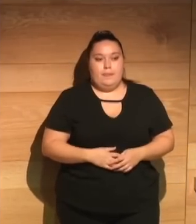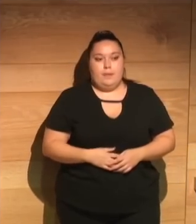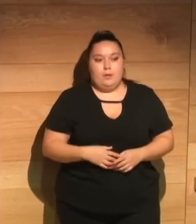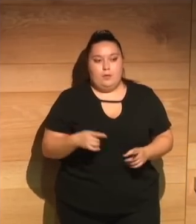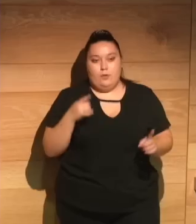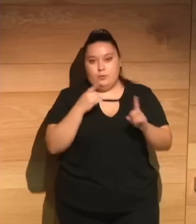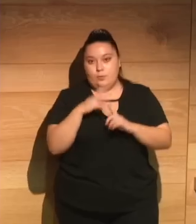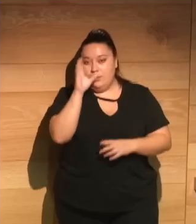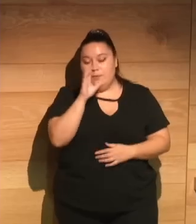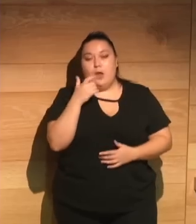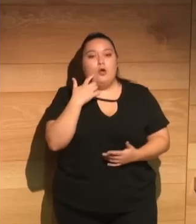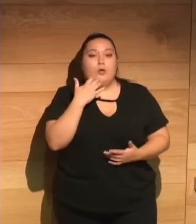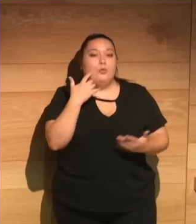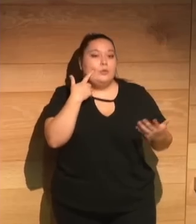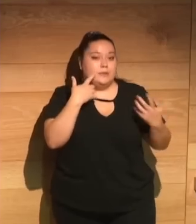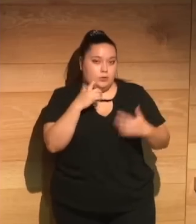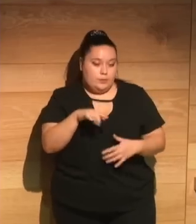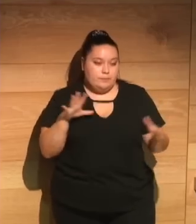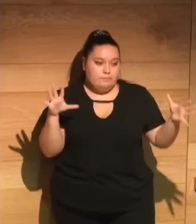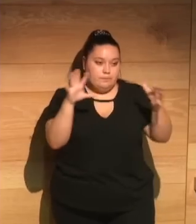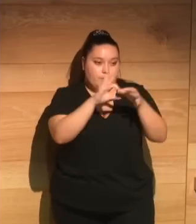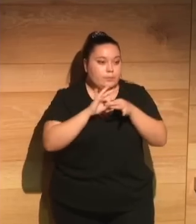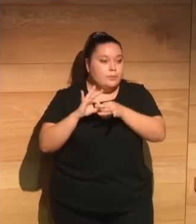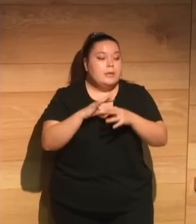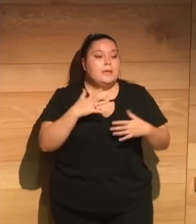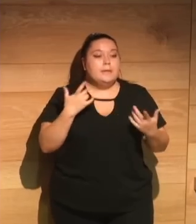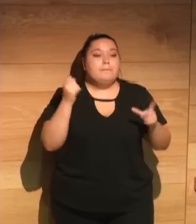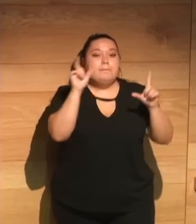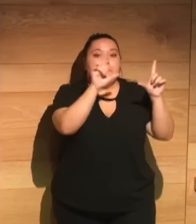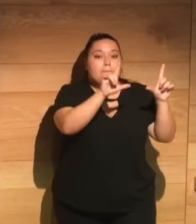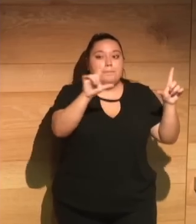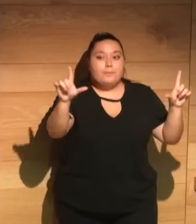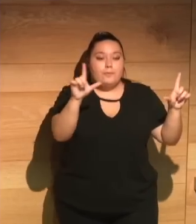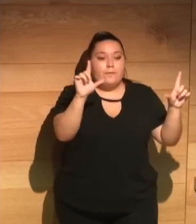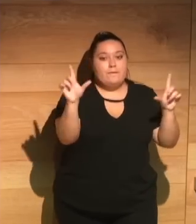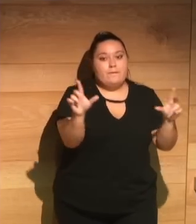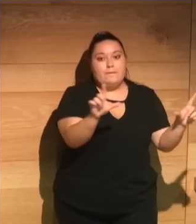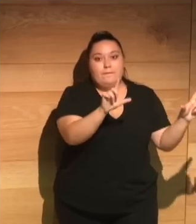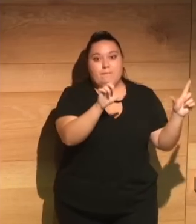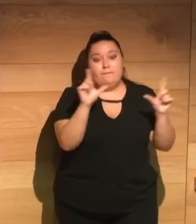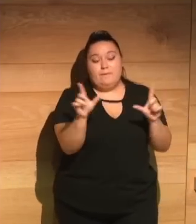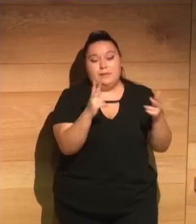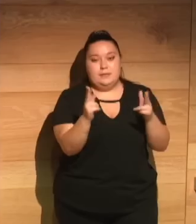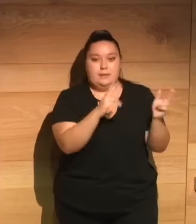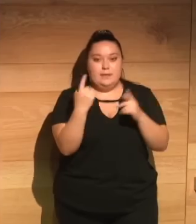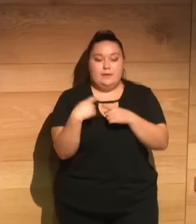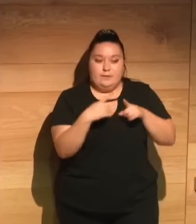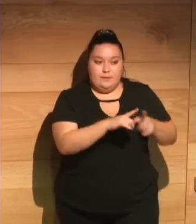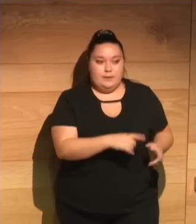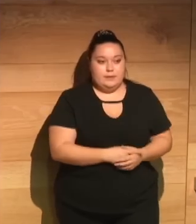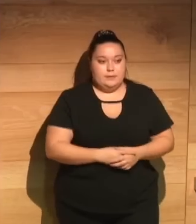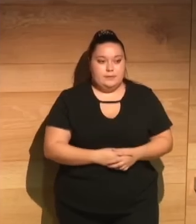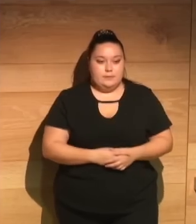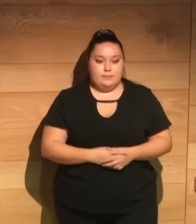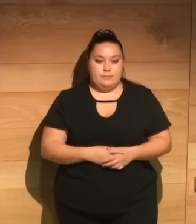propósitos científicos y muy estéticos, lo que se veía es en la misma placa diferentes fases de ese movimiento, no en diferentes fotos, sino en